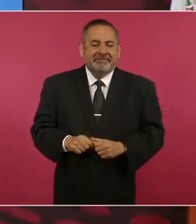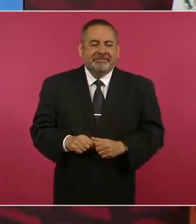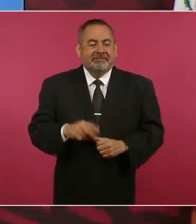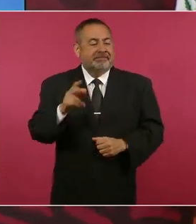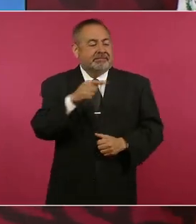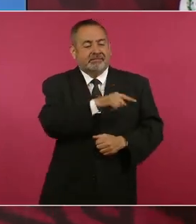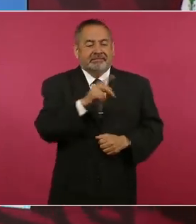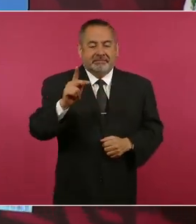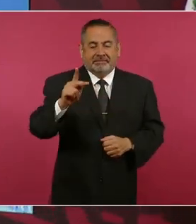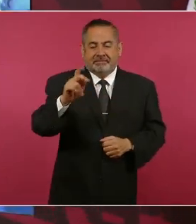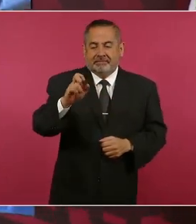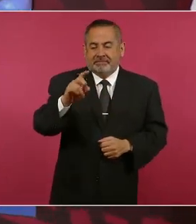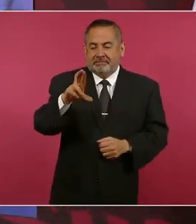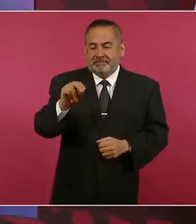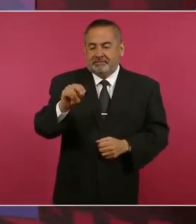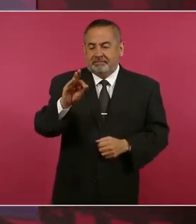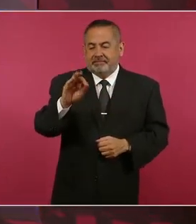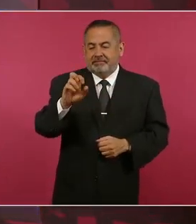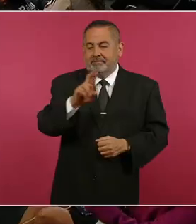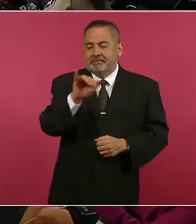Pedro Ferriz